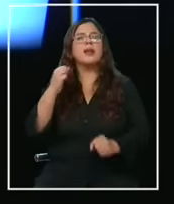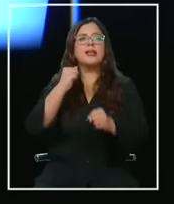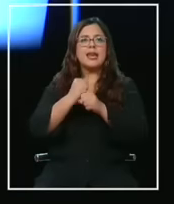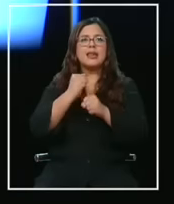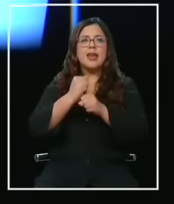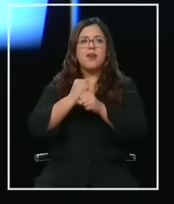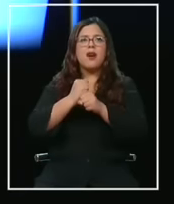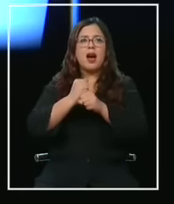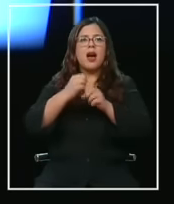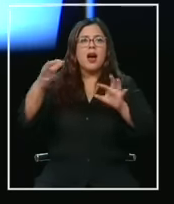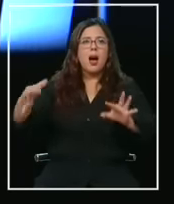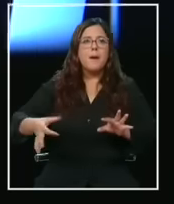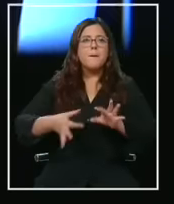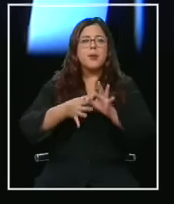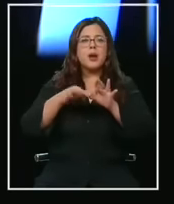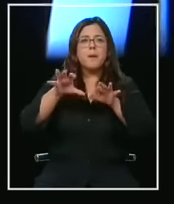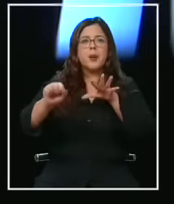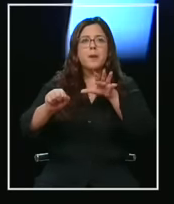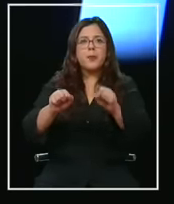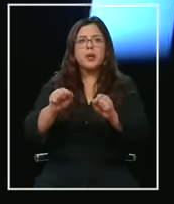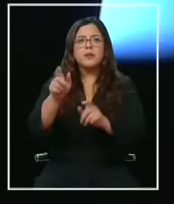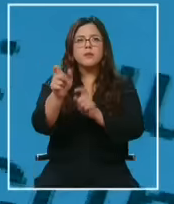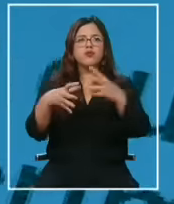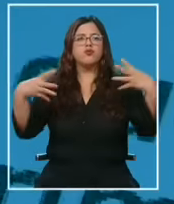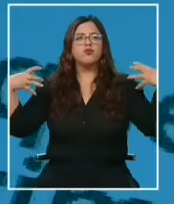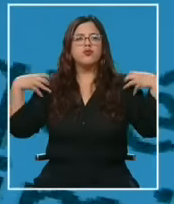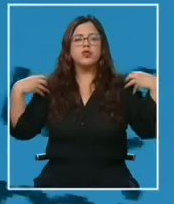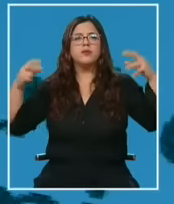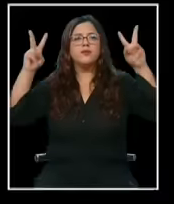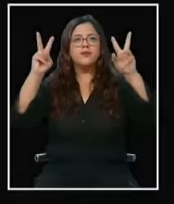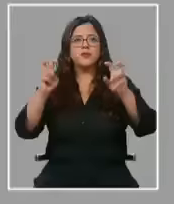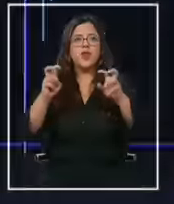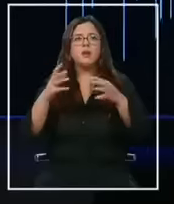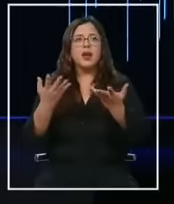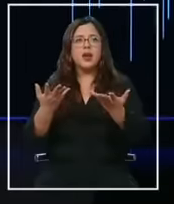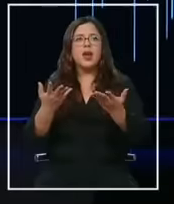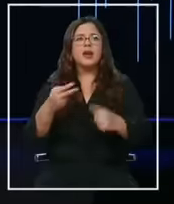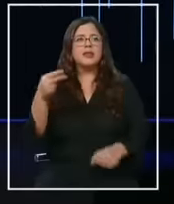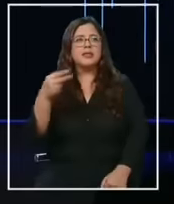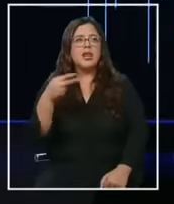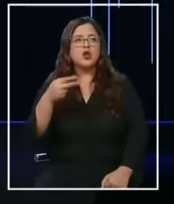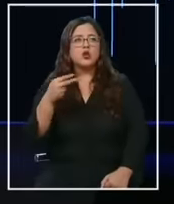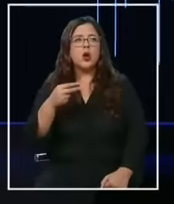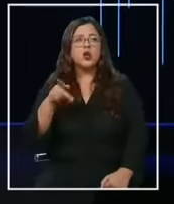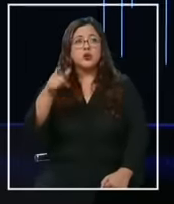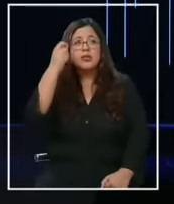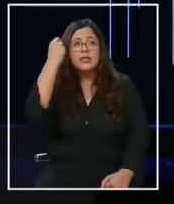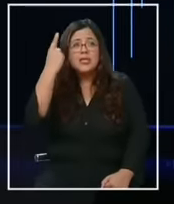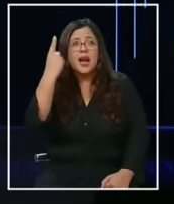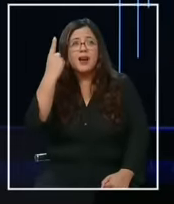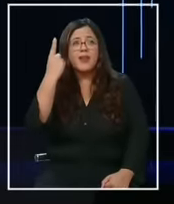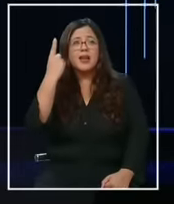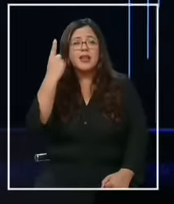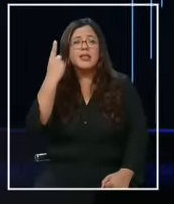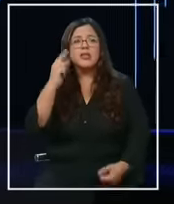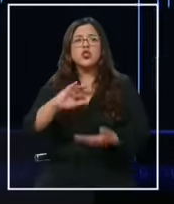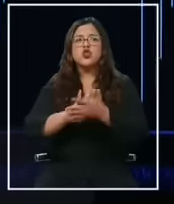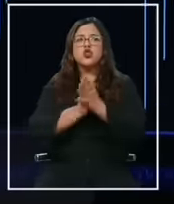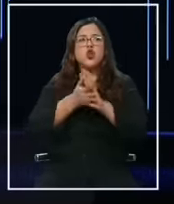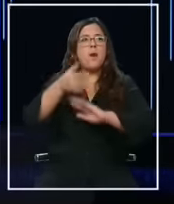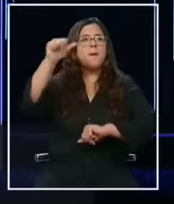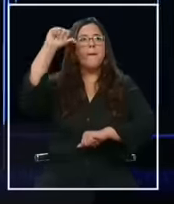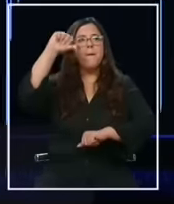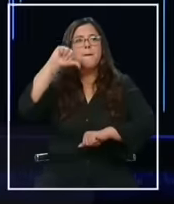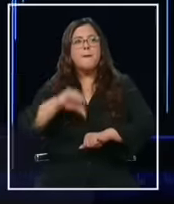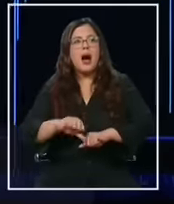trabaja directamente con las captadoras o encargadas de la explotación sexual. Yo tengo que pasar, ¿no? Se cayó todo,